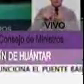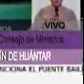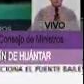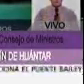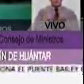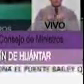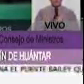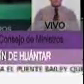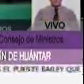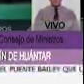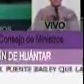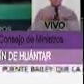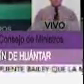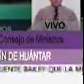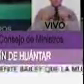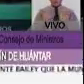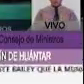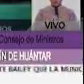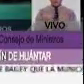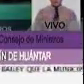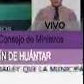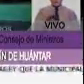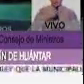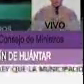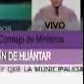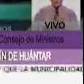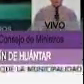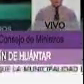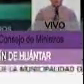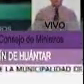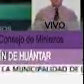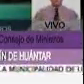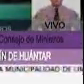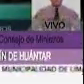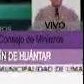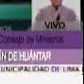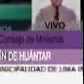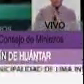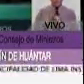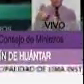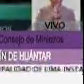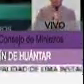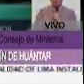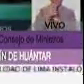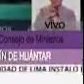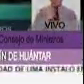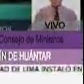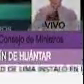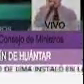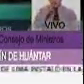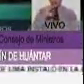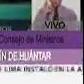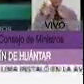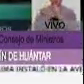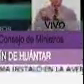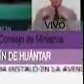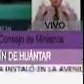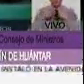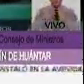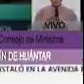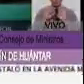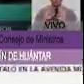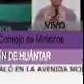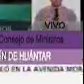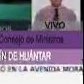poder recibir toda la documentación del caso, poder preparar la defensa del Perú. En el caso concreto,